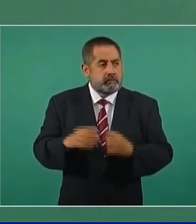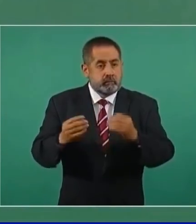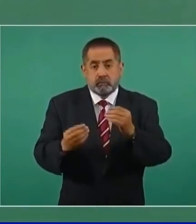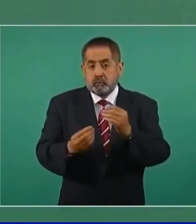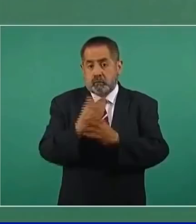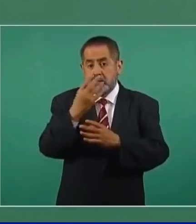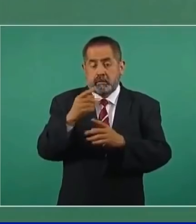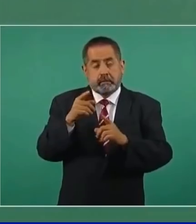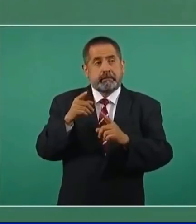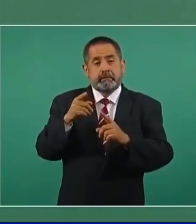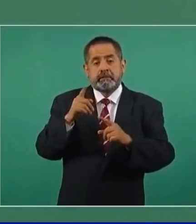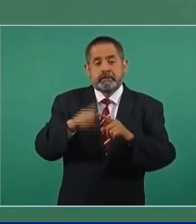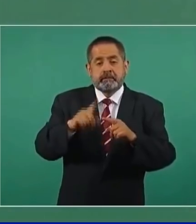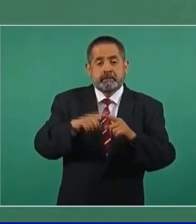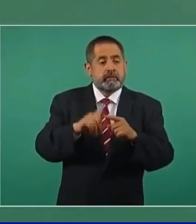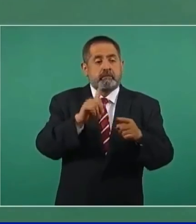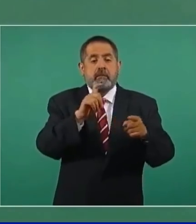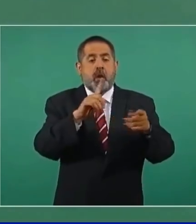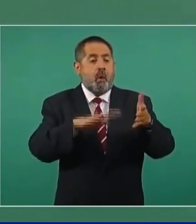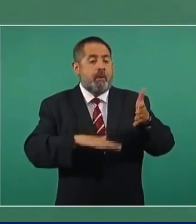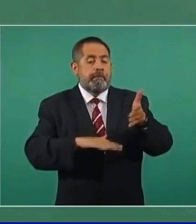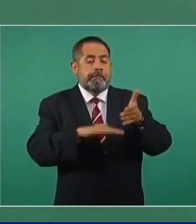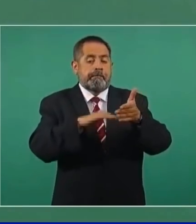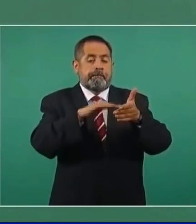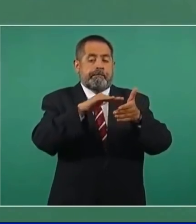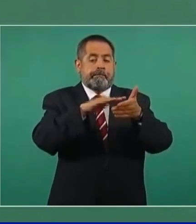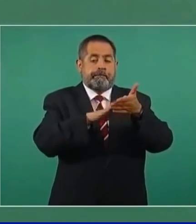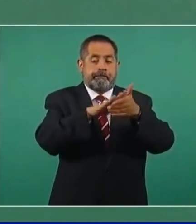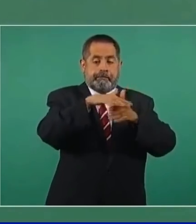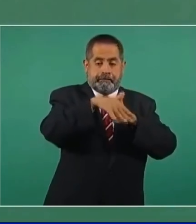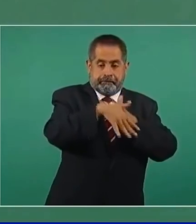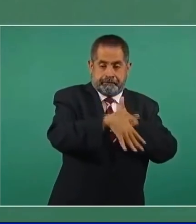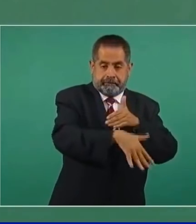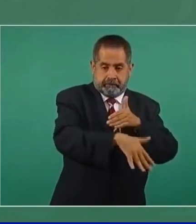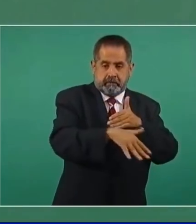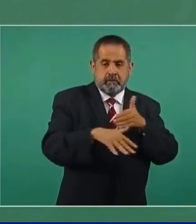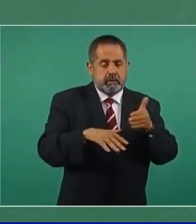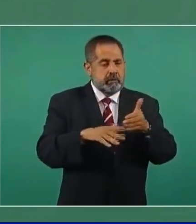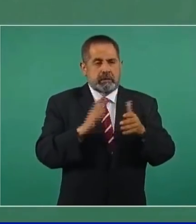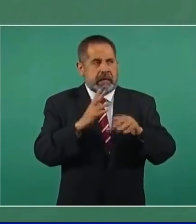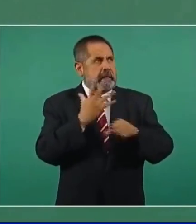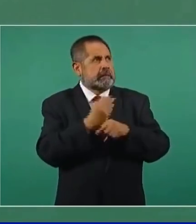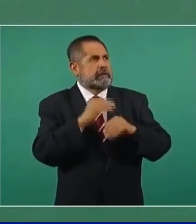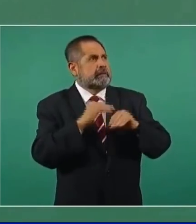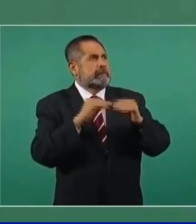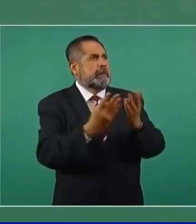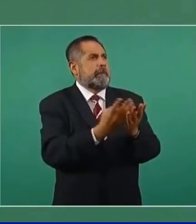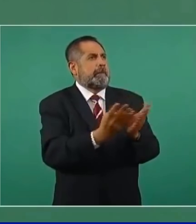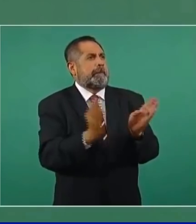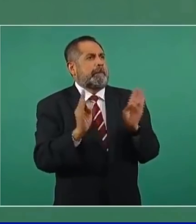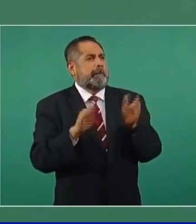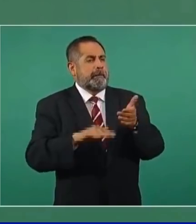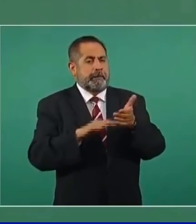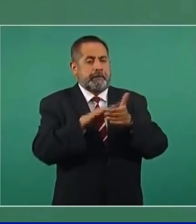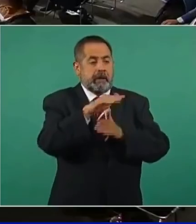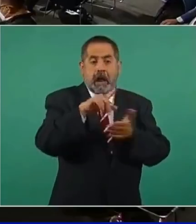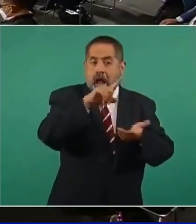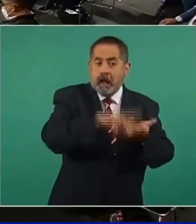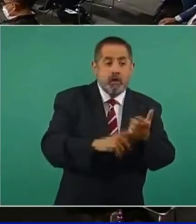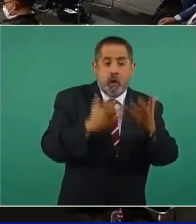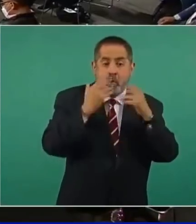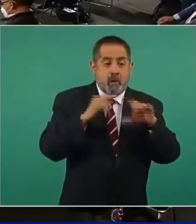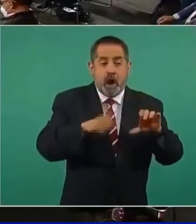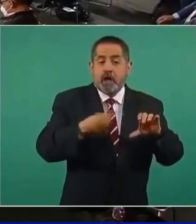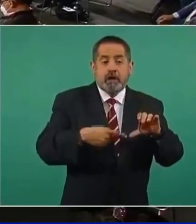nuevas presas que se están construyendo, ya se construyeron, que no tienen turbinas